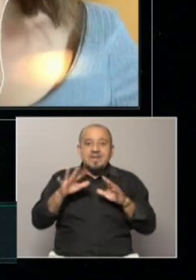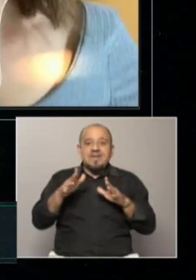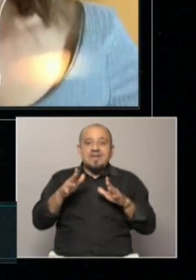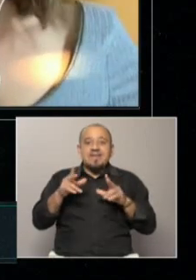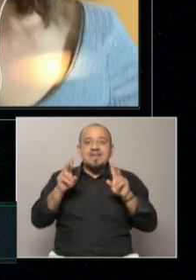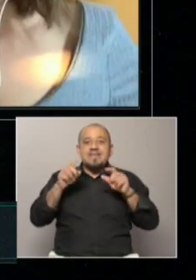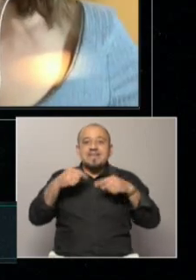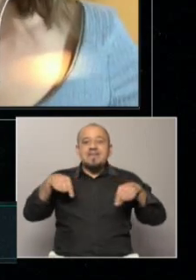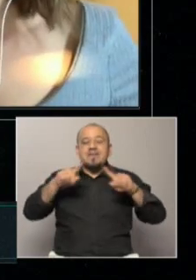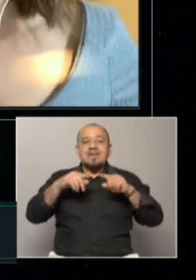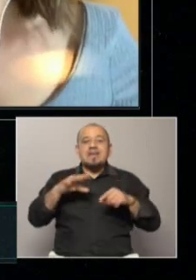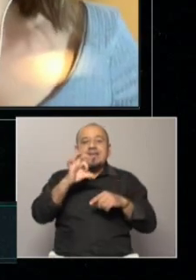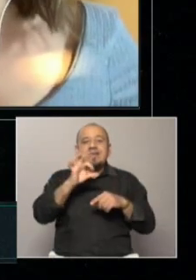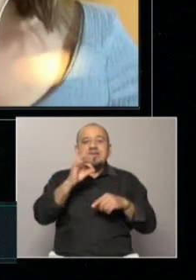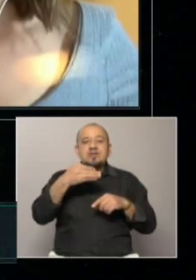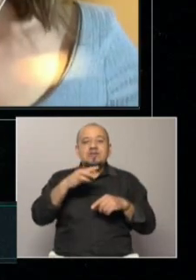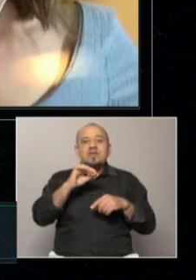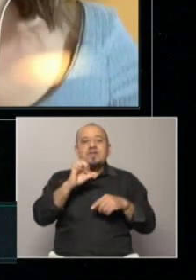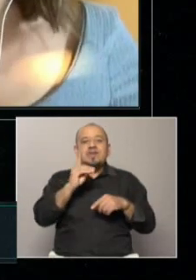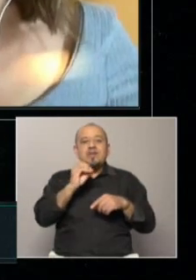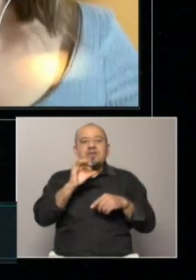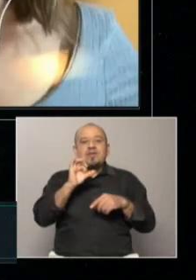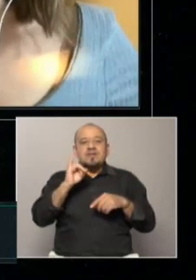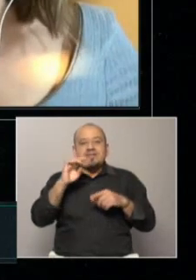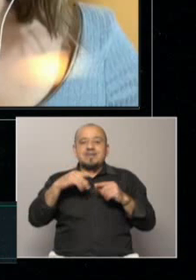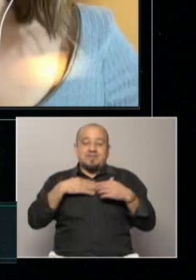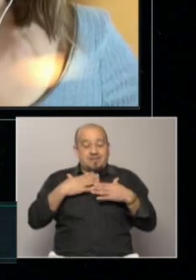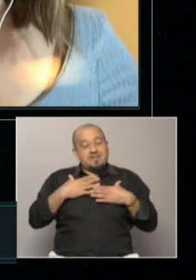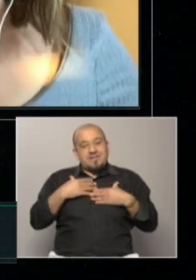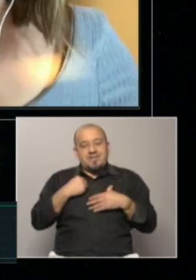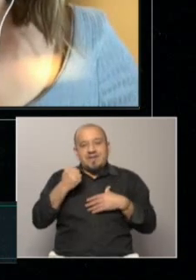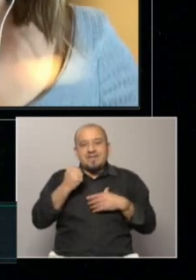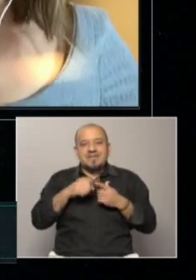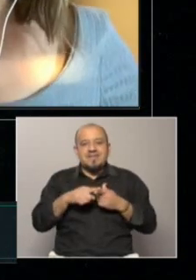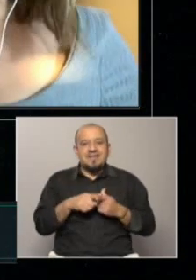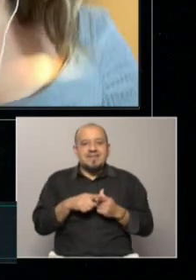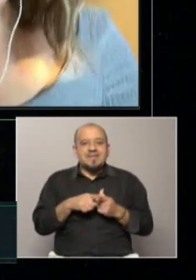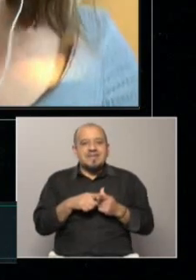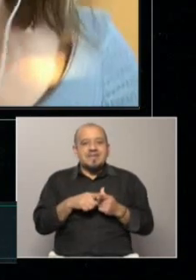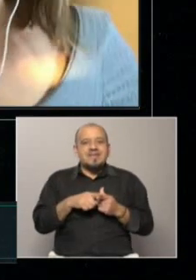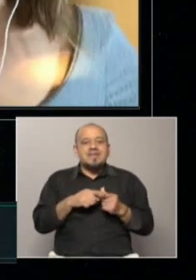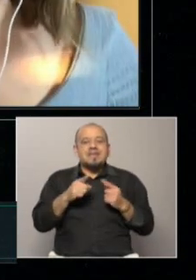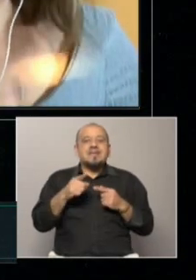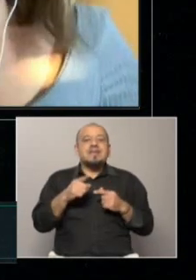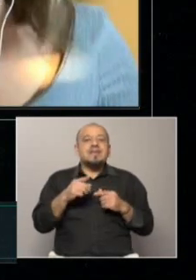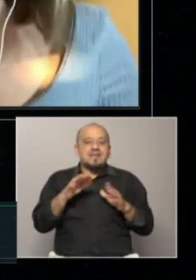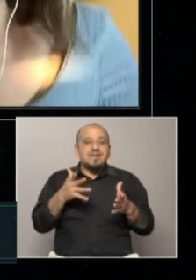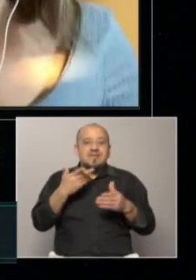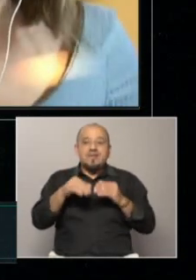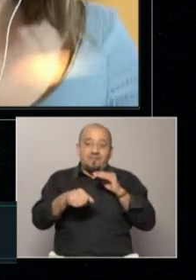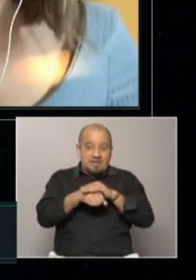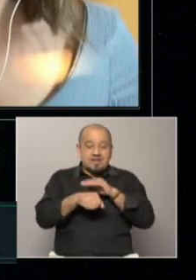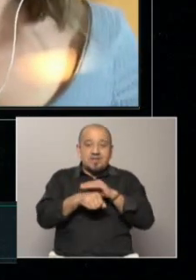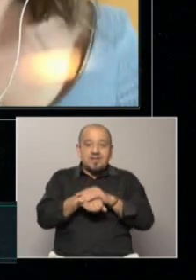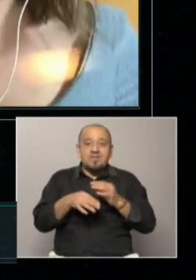tinte de sobredosis de TV, que es un programa que lleva los sábados a la noche. Sí, claro, somos fans. Robertito Funes Ugarte, así, ahí en C5N, así que lo felicito